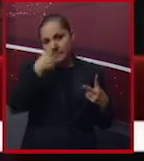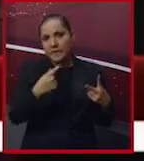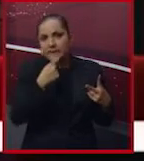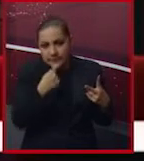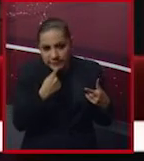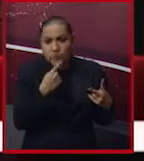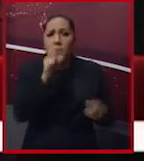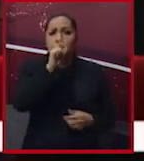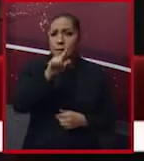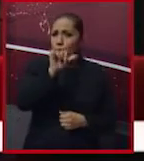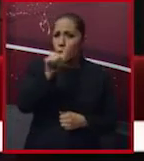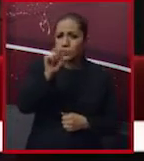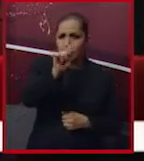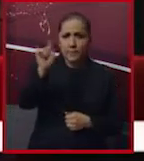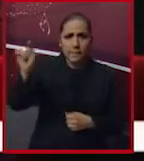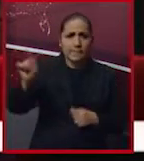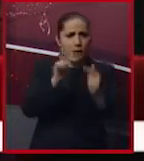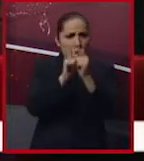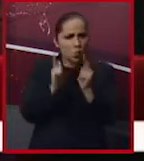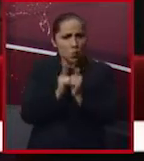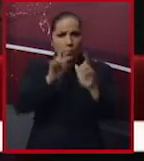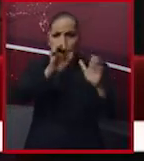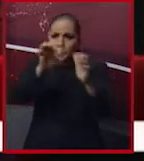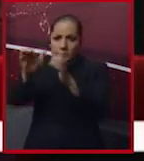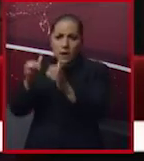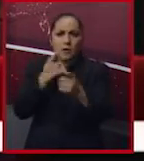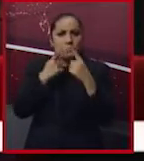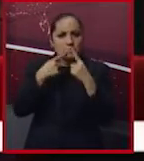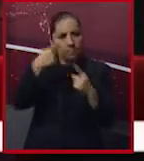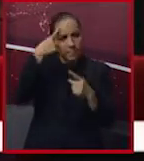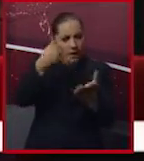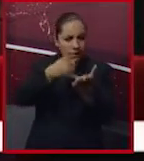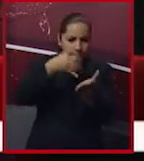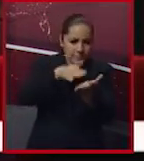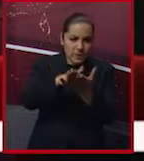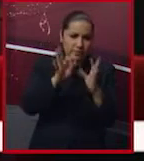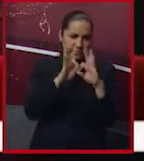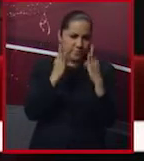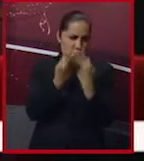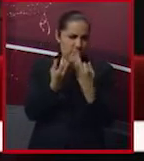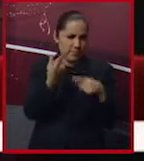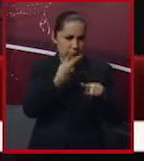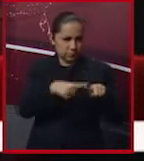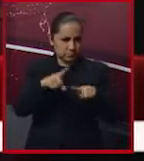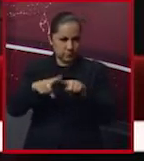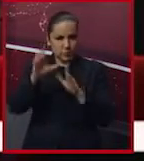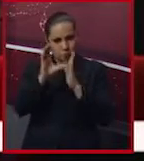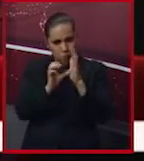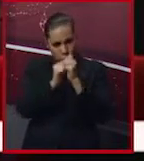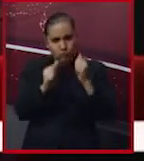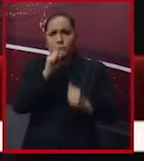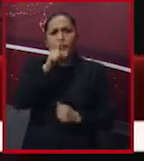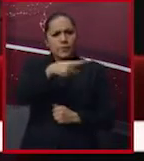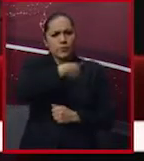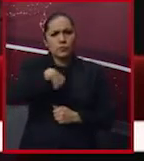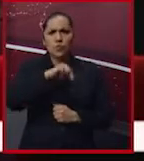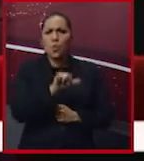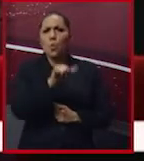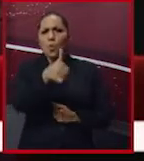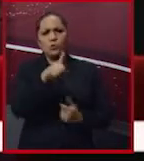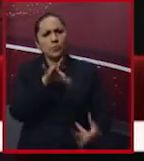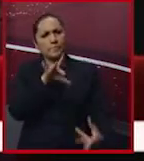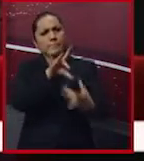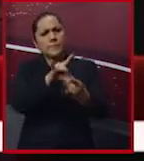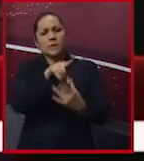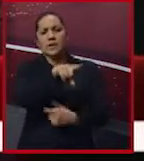el Consejo Editorial, y lo que hemos estado coeditando también con otras instituciones, como fue el Instituto Nacional